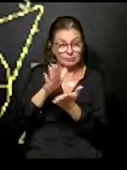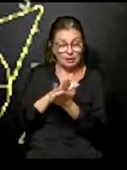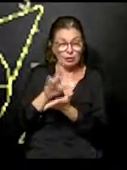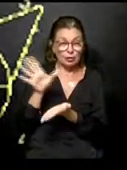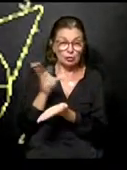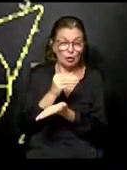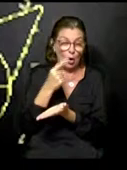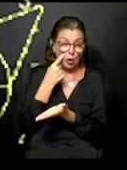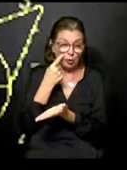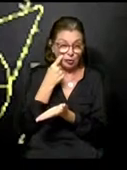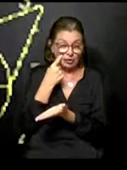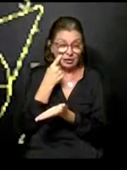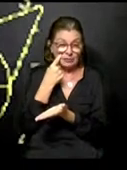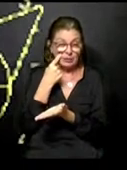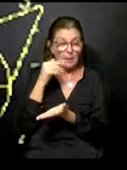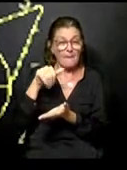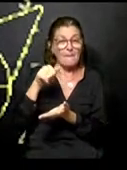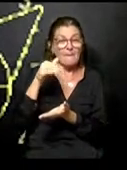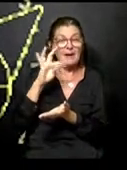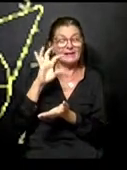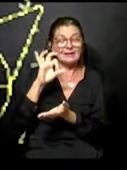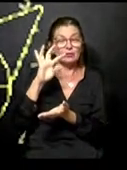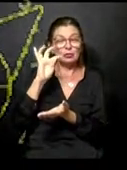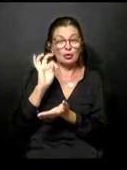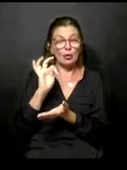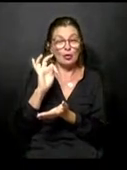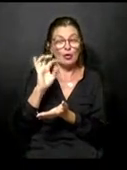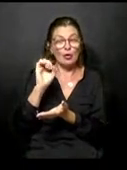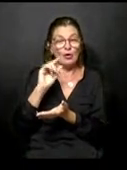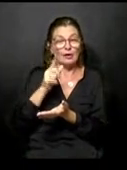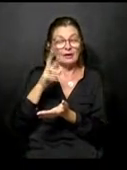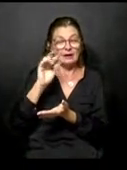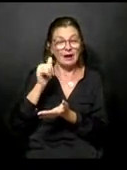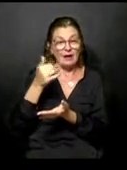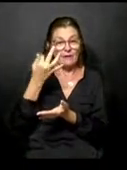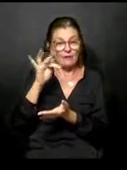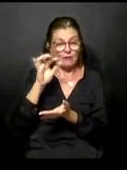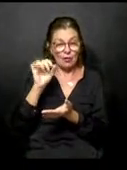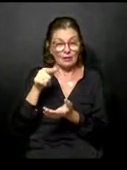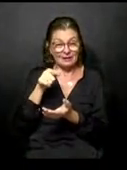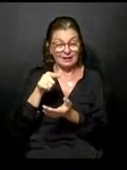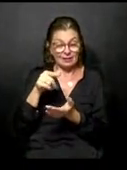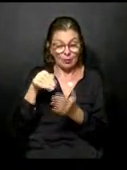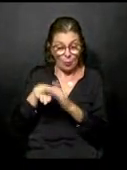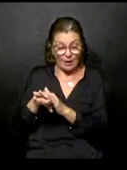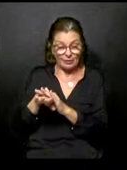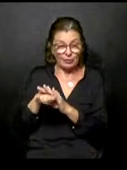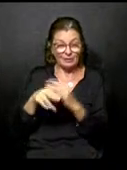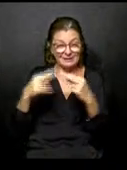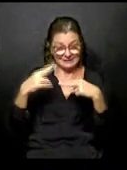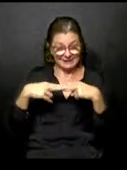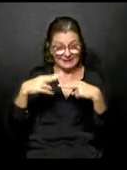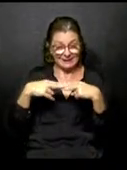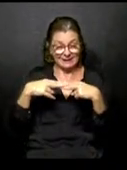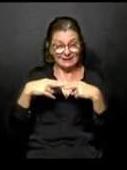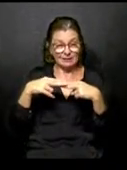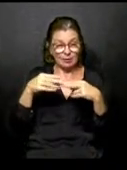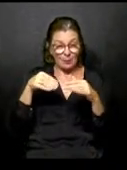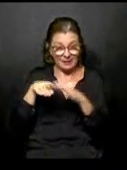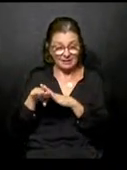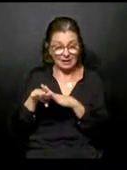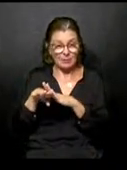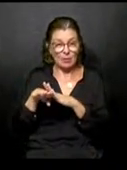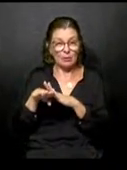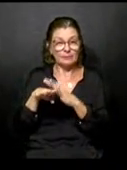toda la vida. El mastógrafo ya genera un archivo digital, ¿vale? Y ese archivo digital es el que nosotros metemos en la